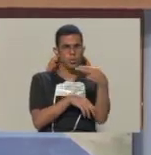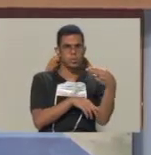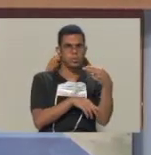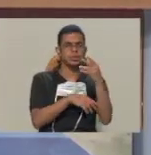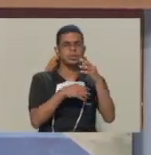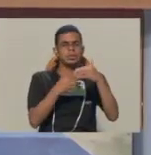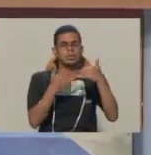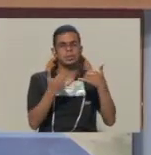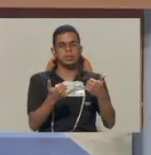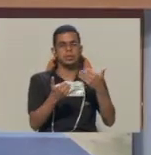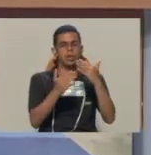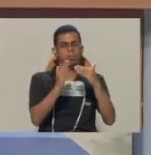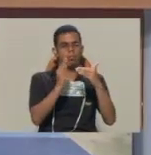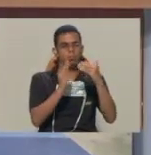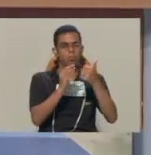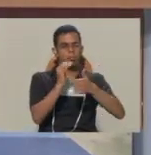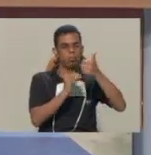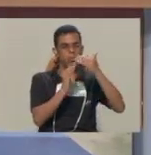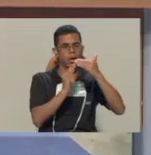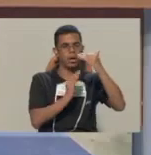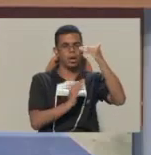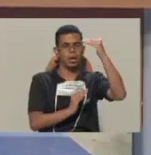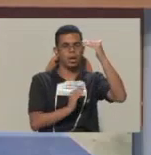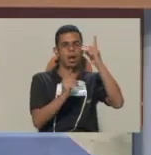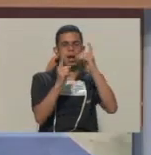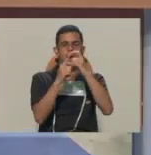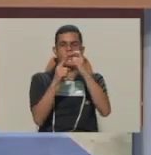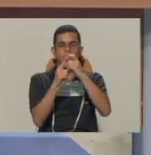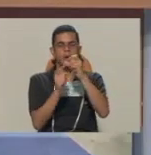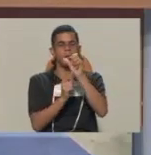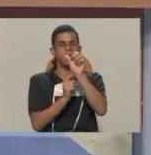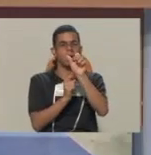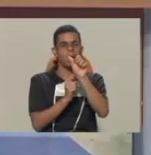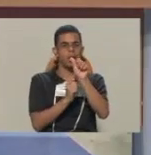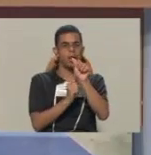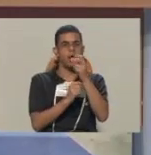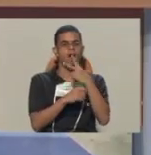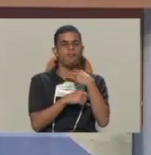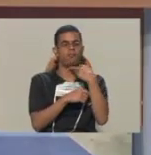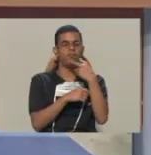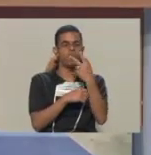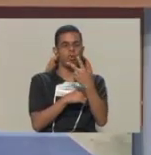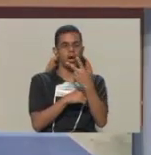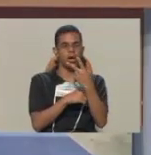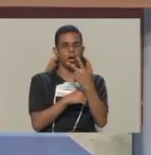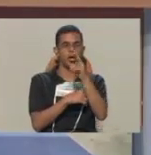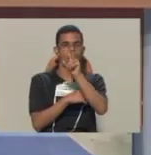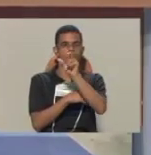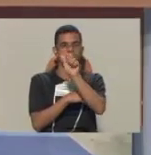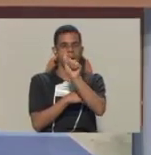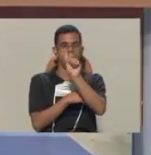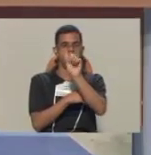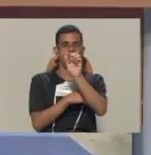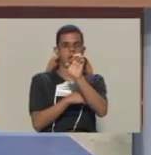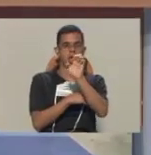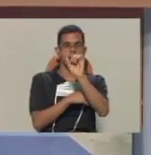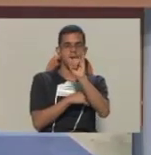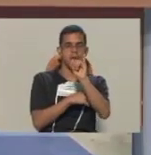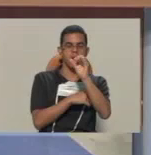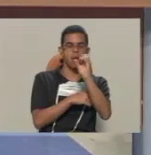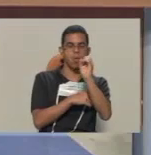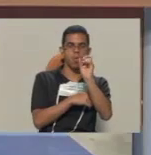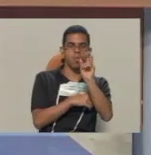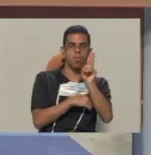horizontales, para ya luego que están más grandes, iniciar con el proceso de lo que son las letras, las vocales, y así sucesivamente va a